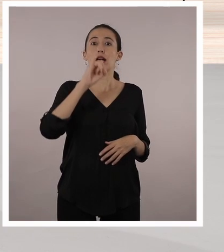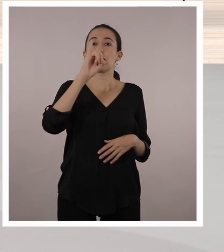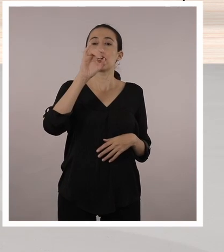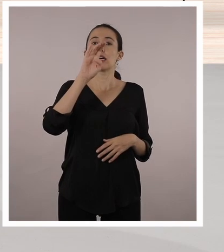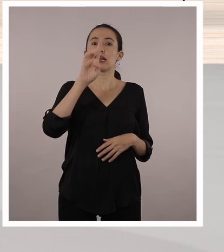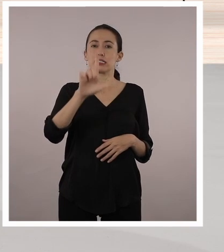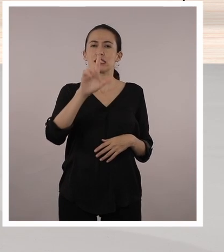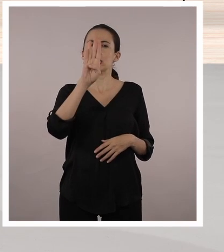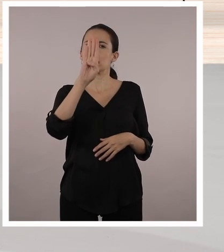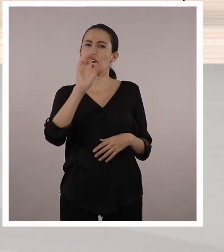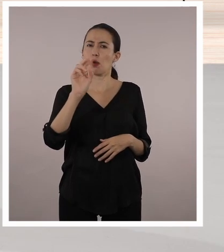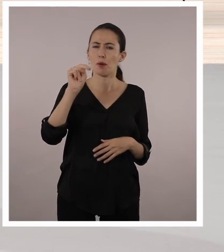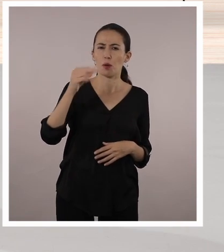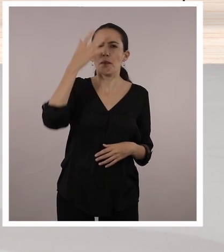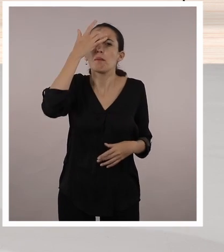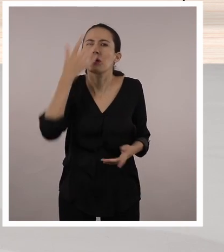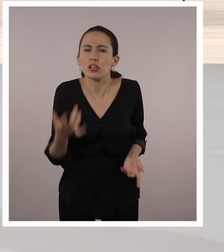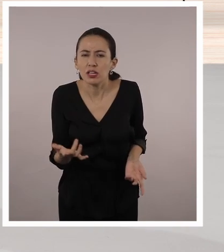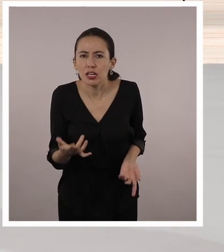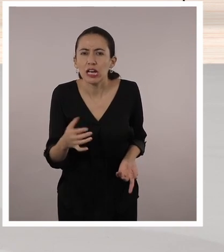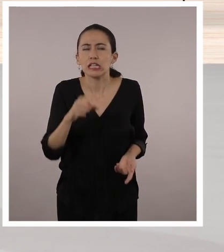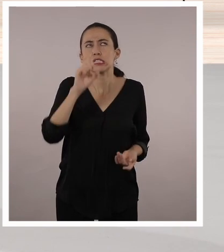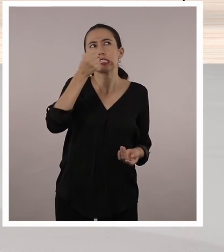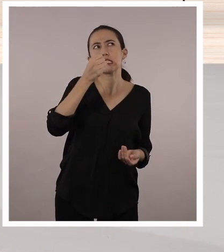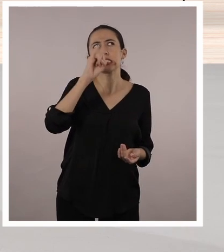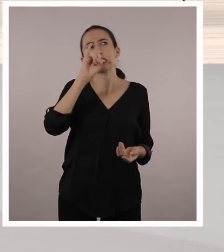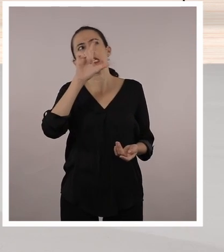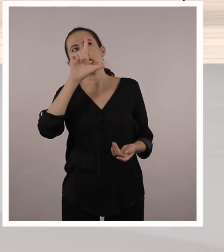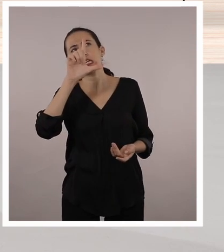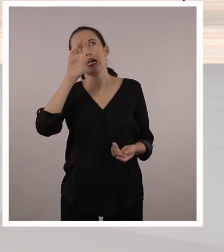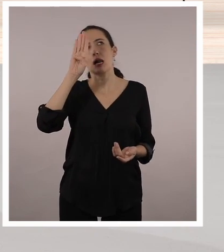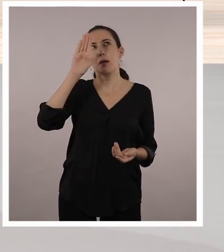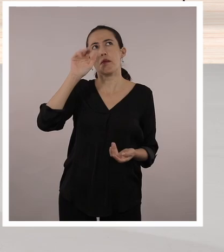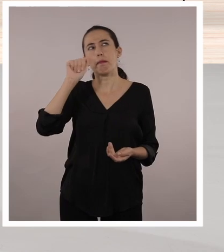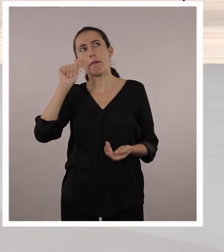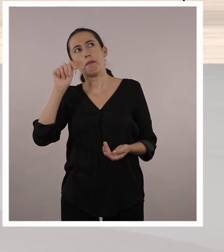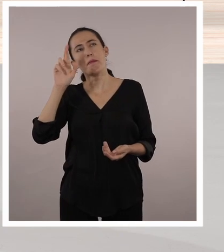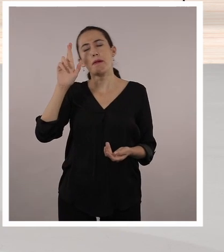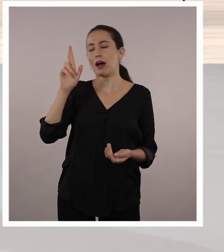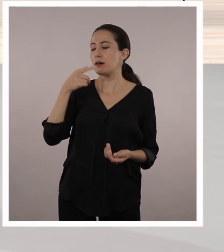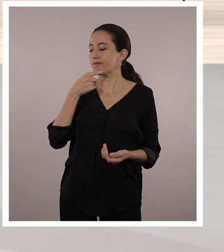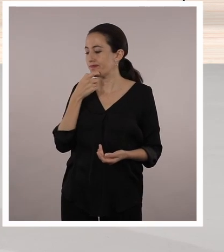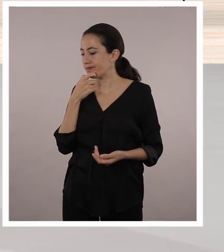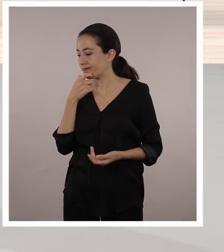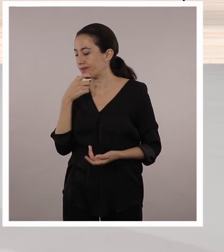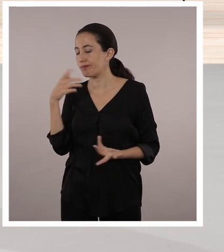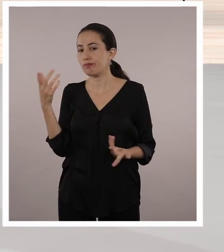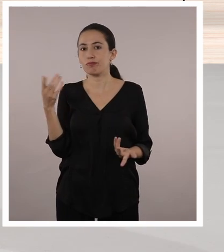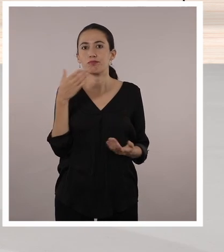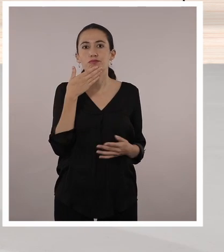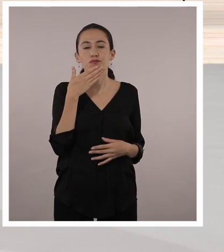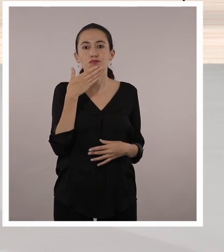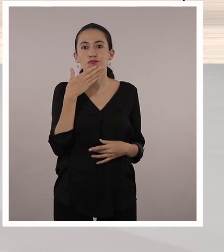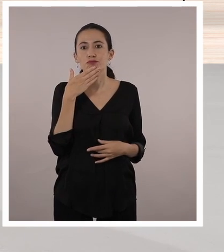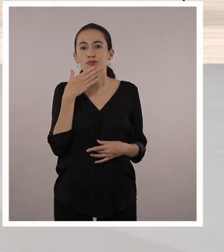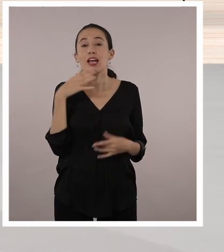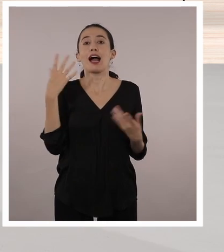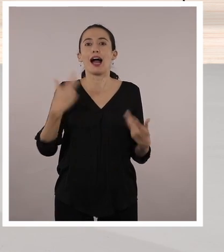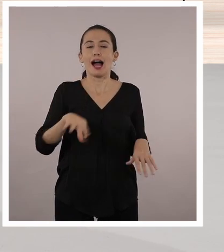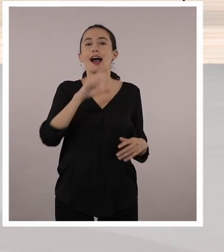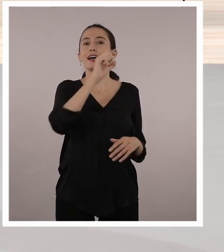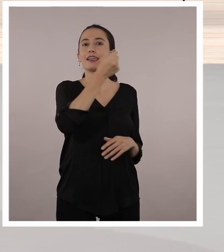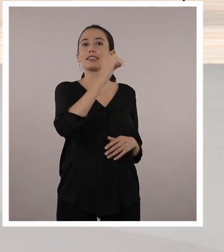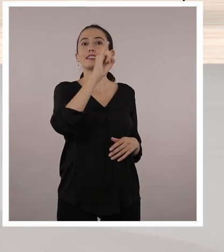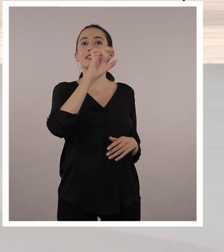Silbón. ¿Y sabe por qué? El silbón. Déjame pensar, se me ocurre algo, pero no estoy seguro. ¿Qué es